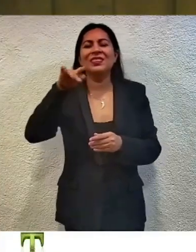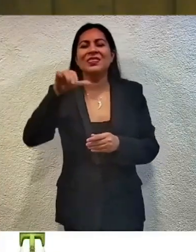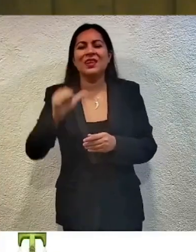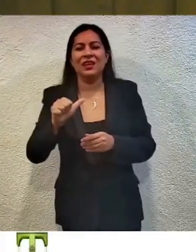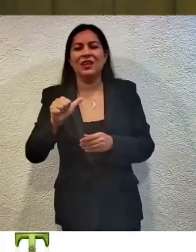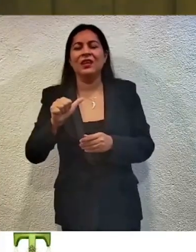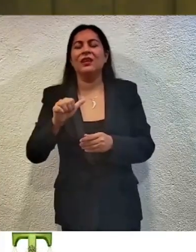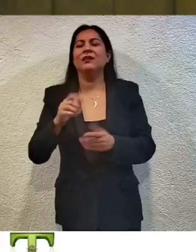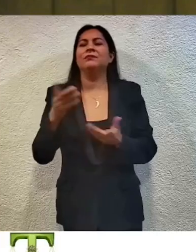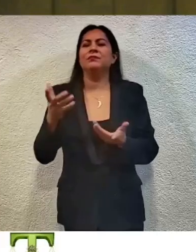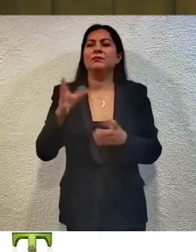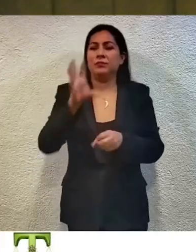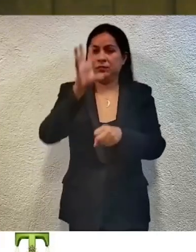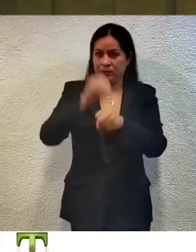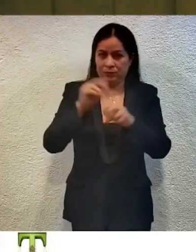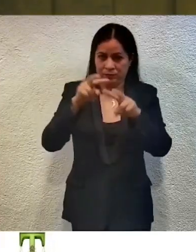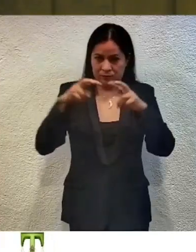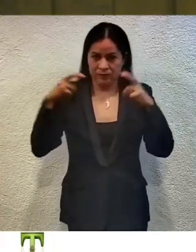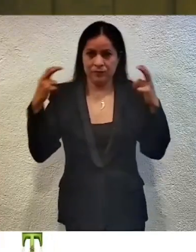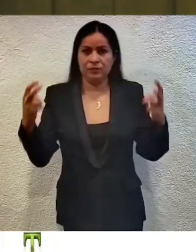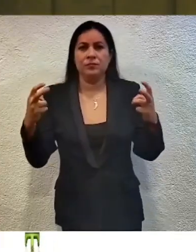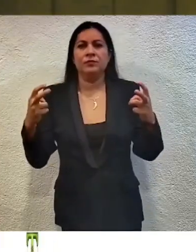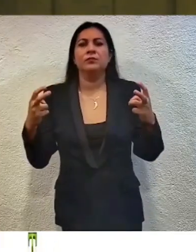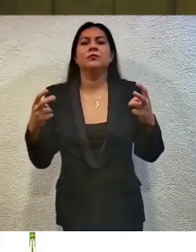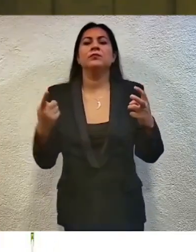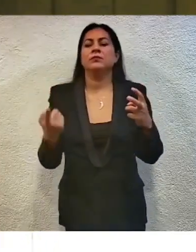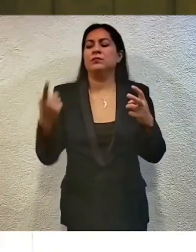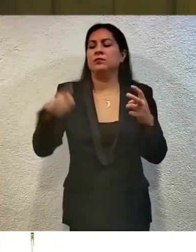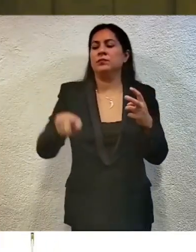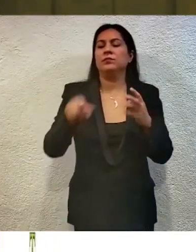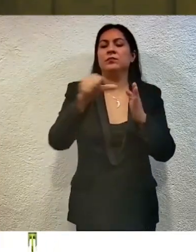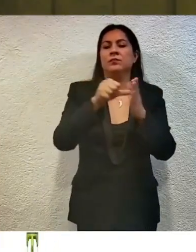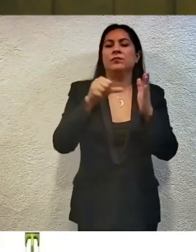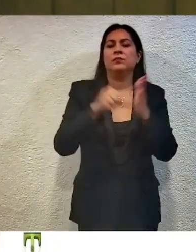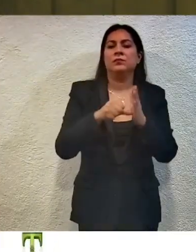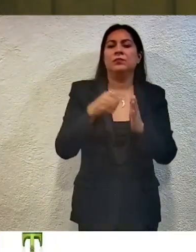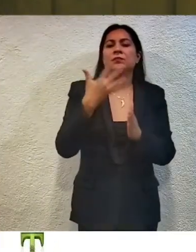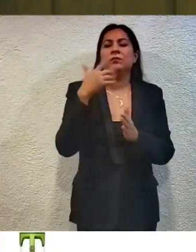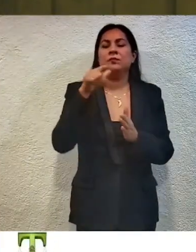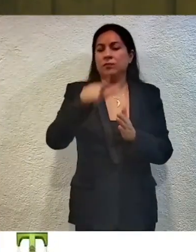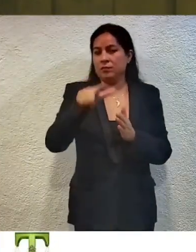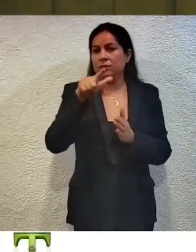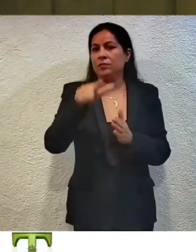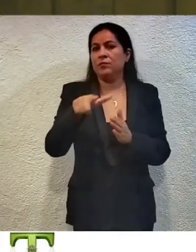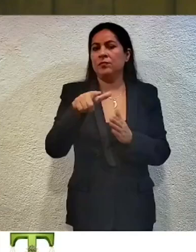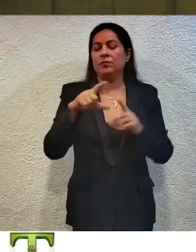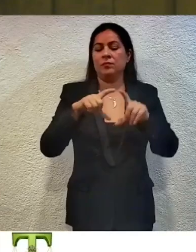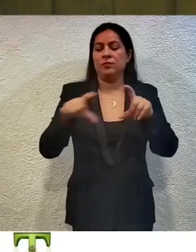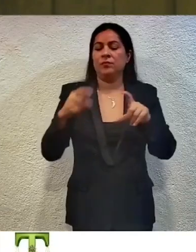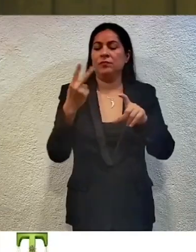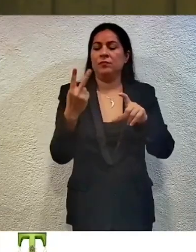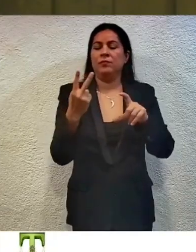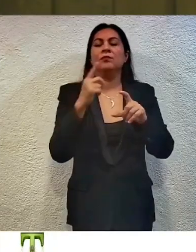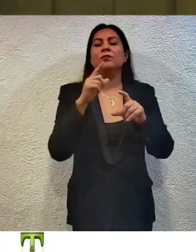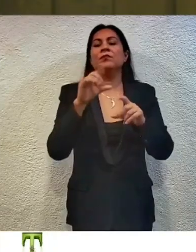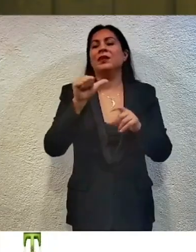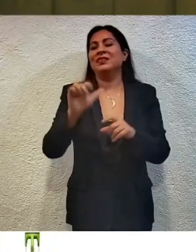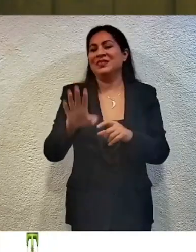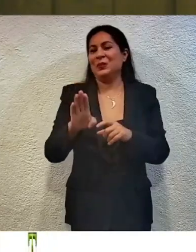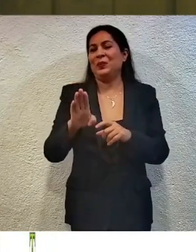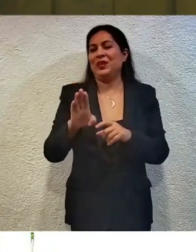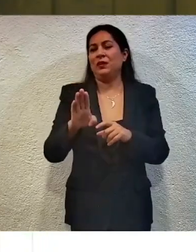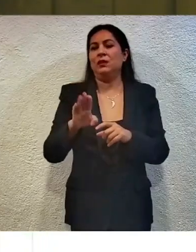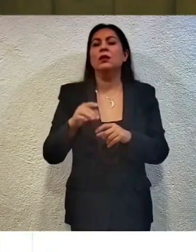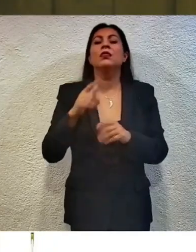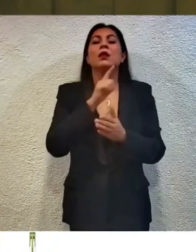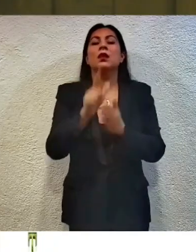Con su permiso pleno, con fundamento en lo dispuesto en el artículo 17, fracción segunda, inciso B,